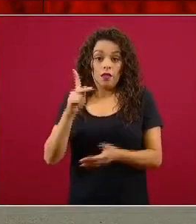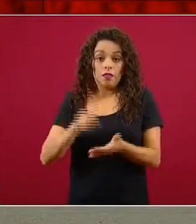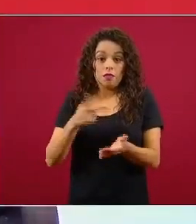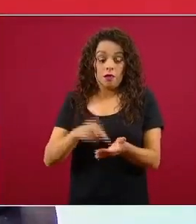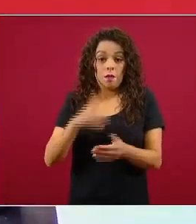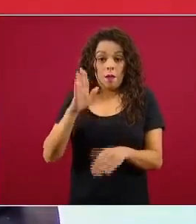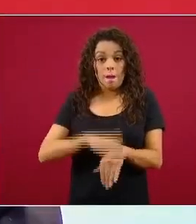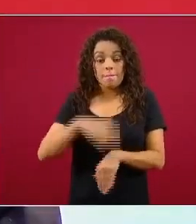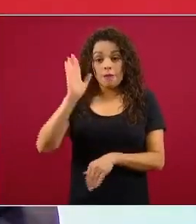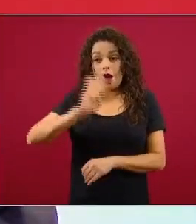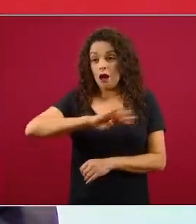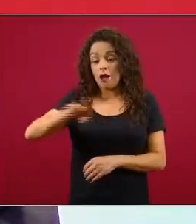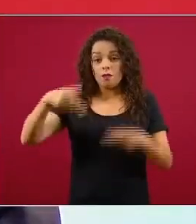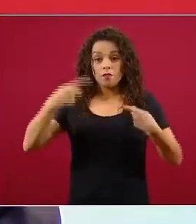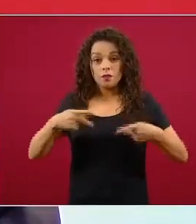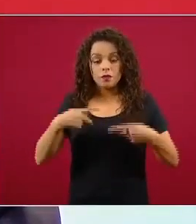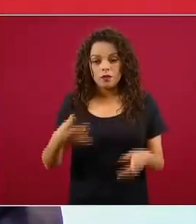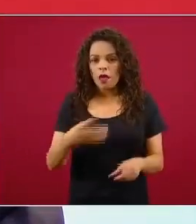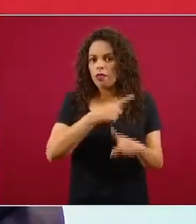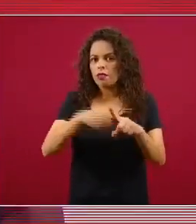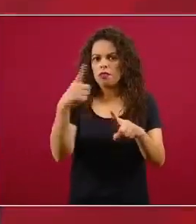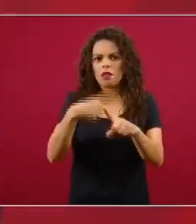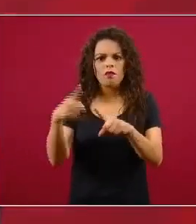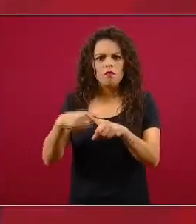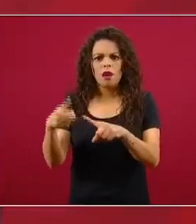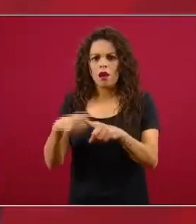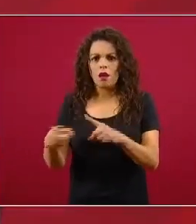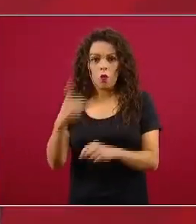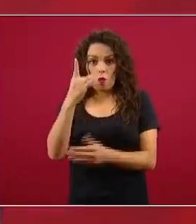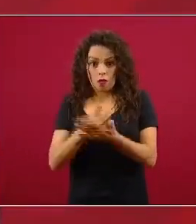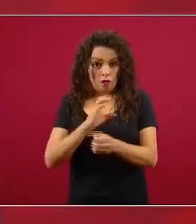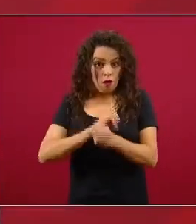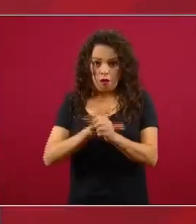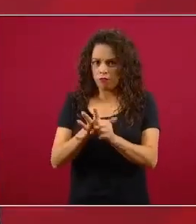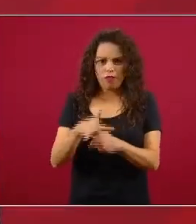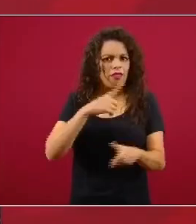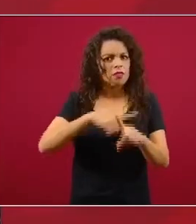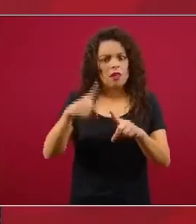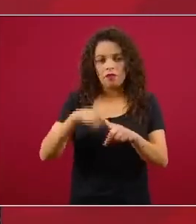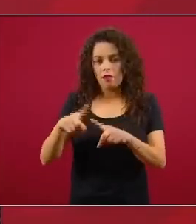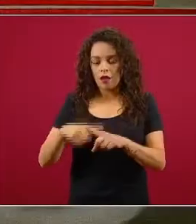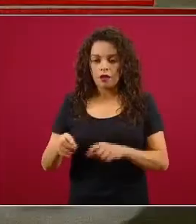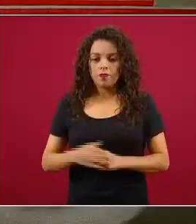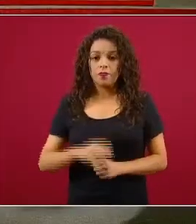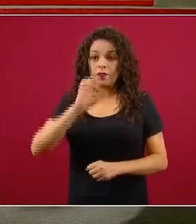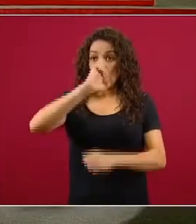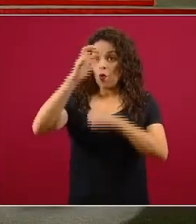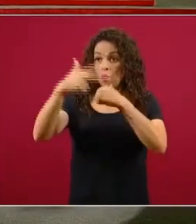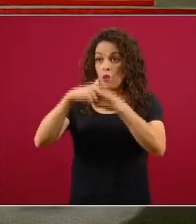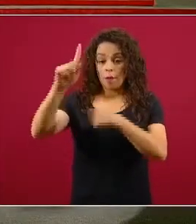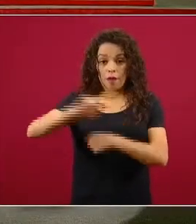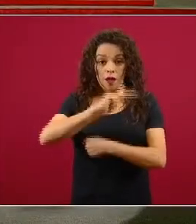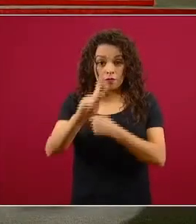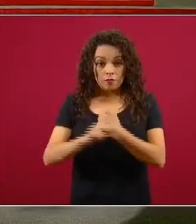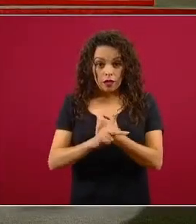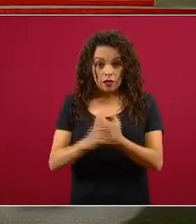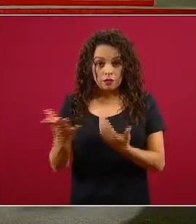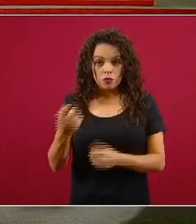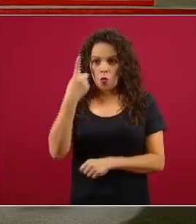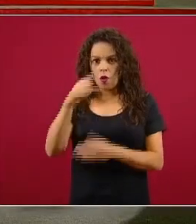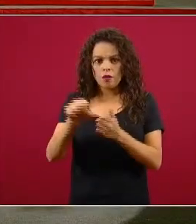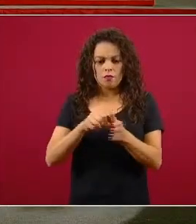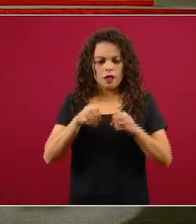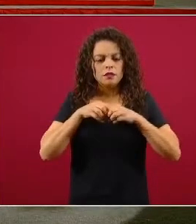mortalidad habitual por diversas causas. Los países europeos, los países de la Unión Europea, publicaron hace aproximadamente un